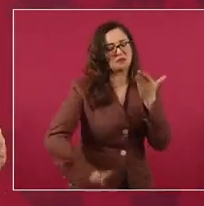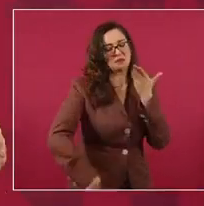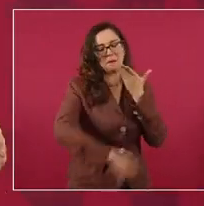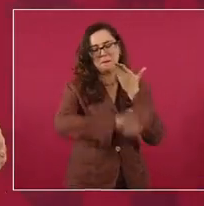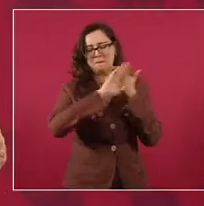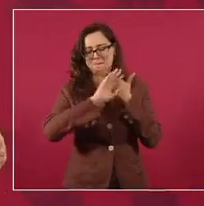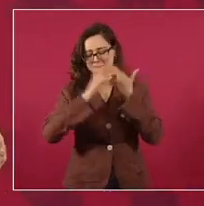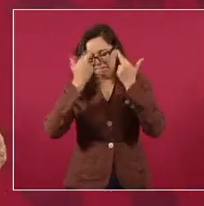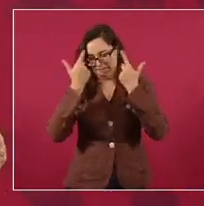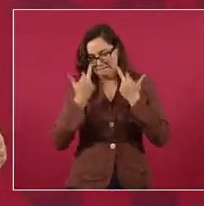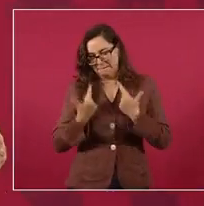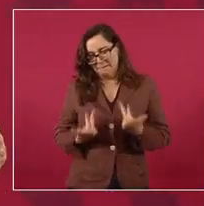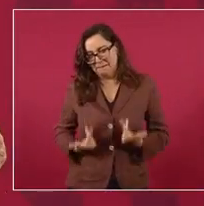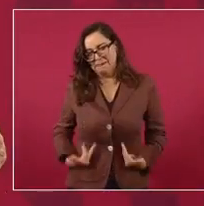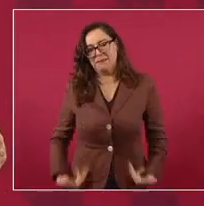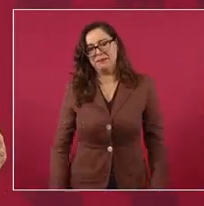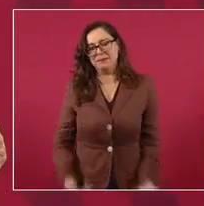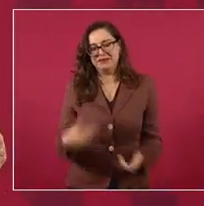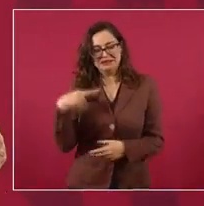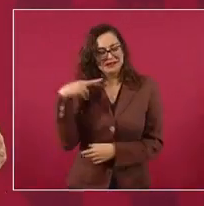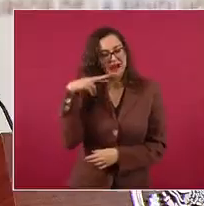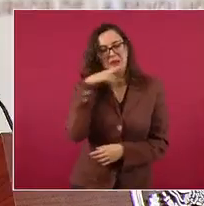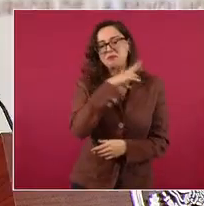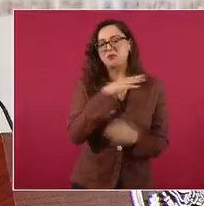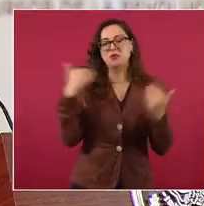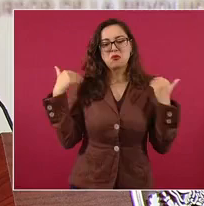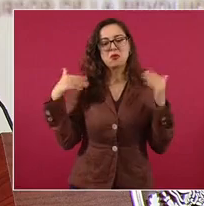aniquilado políticamente hablando.